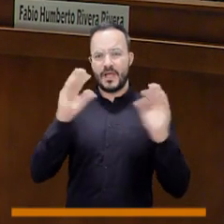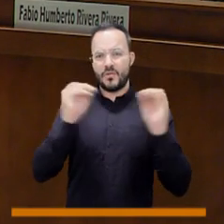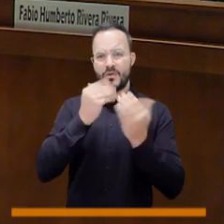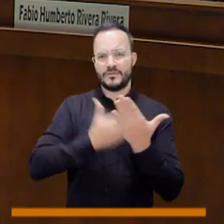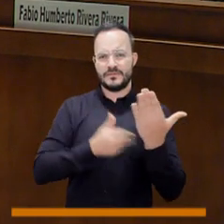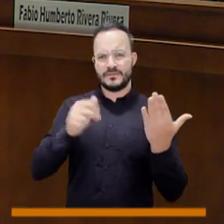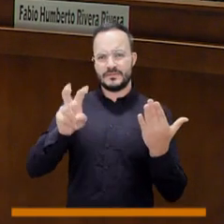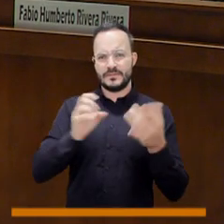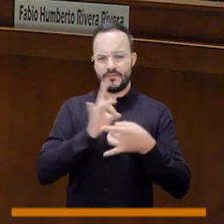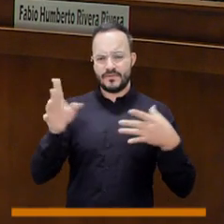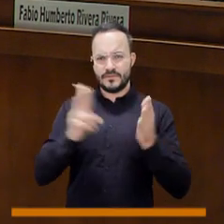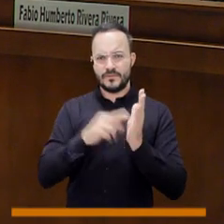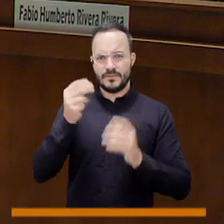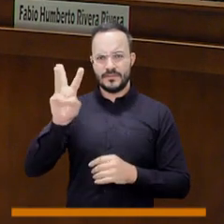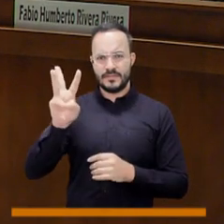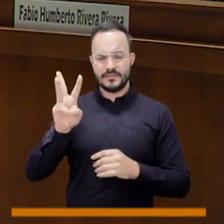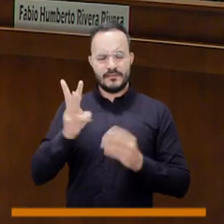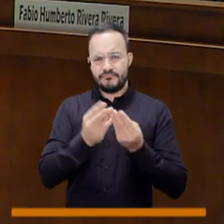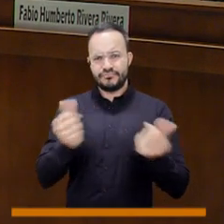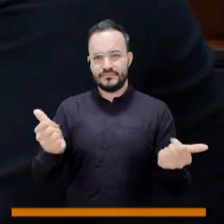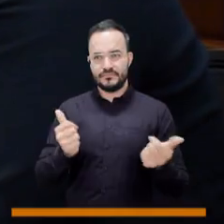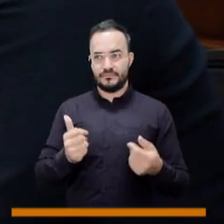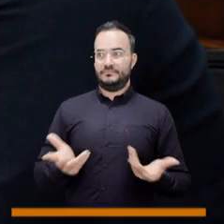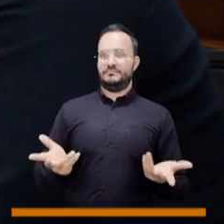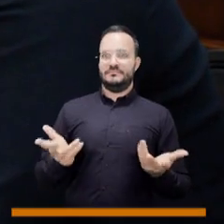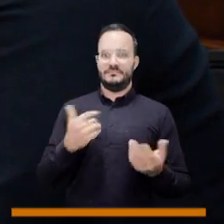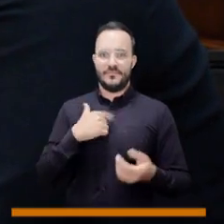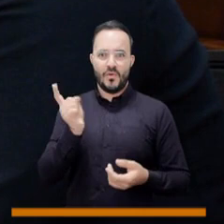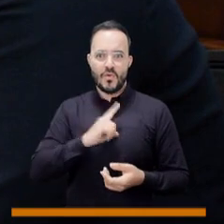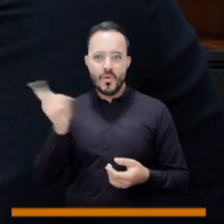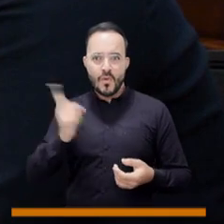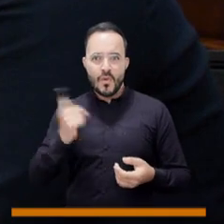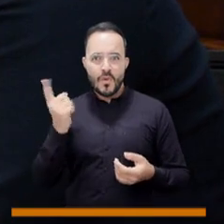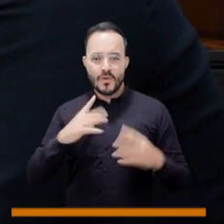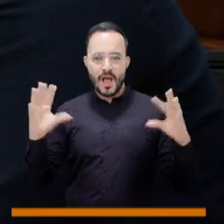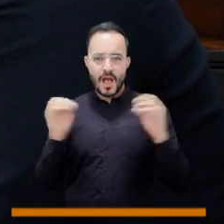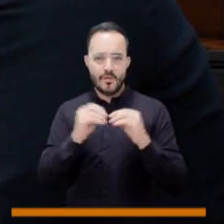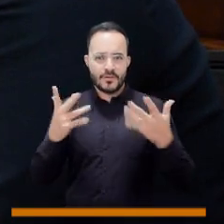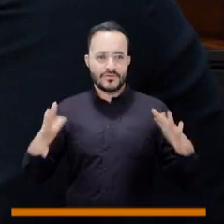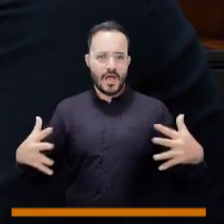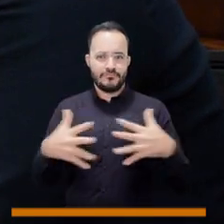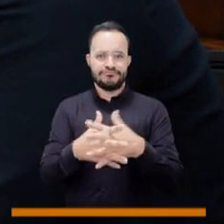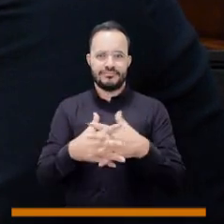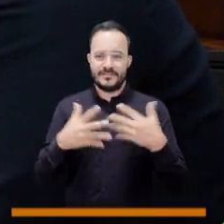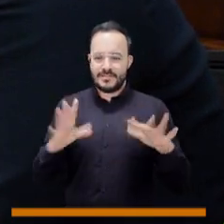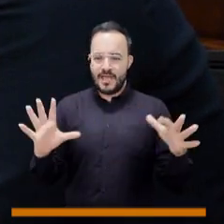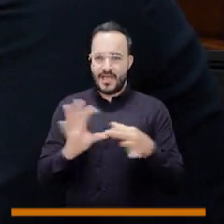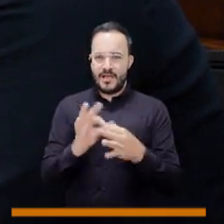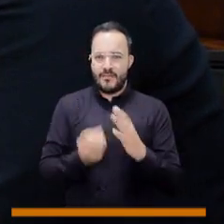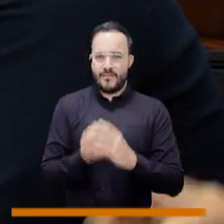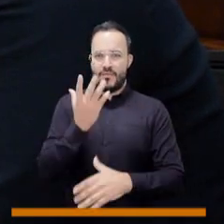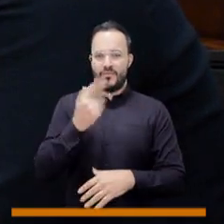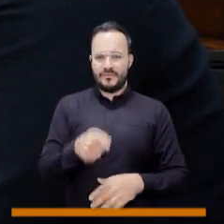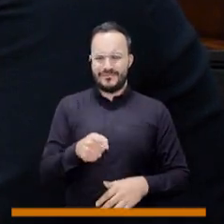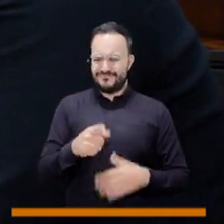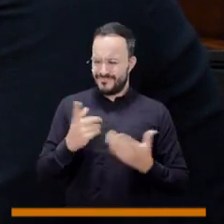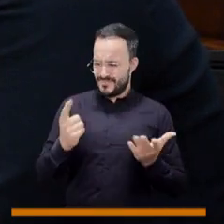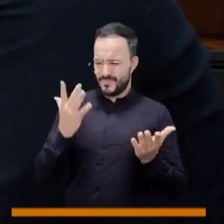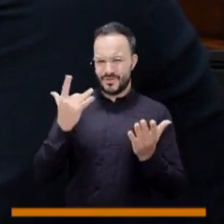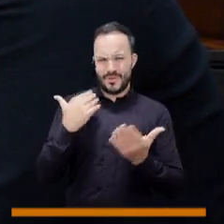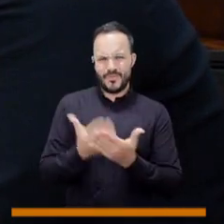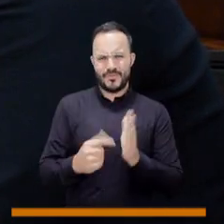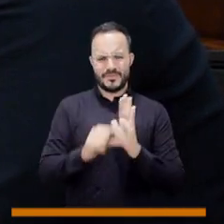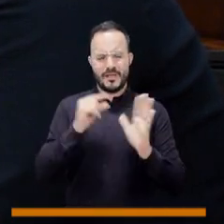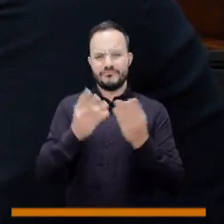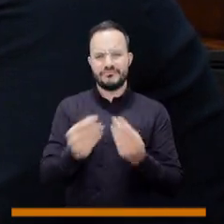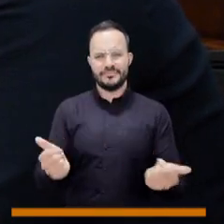el acuerdo 17 de 2013, que fue donde se creó la fusión, y eso no podría suceder porque ya existe, ya se fusionó. Entonces no entiendo cómo eso lo contemplan en